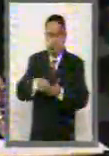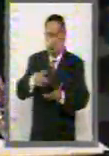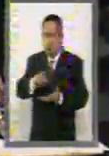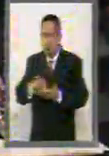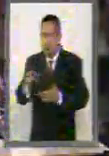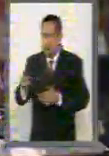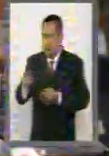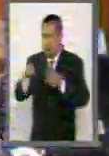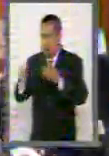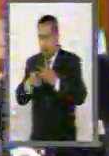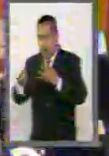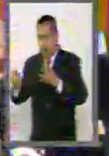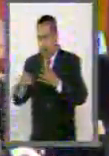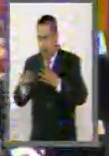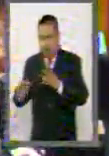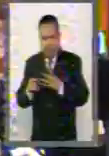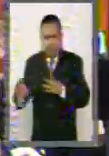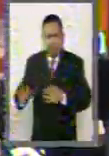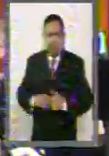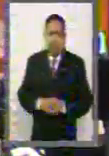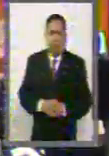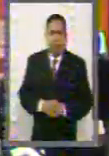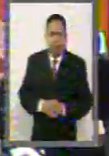de Medici.